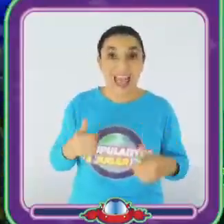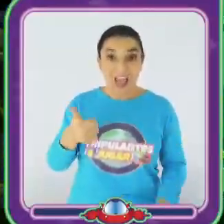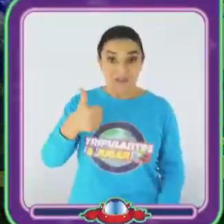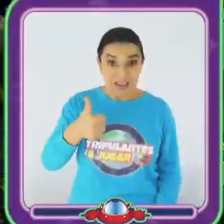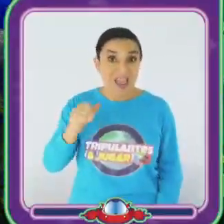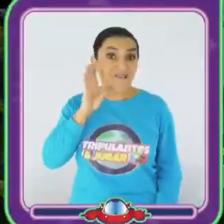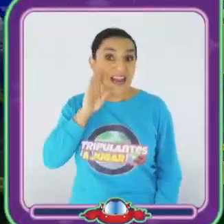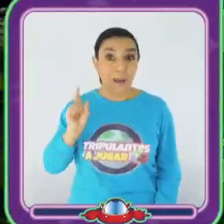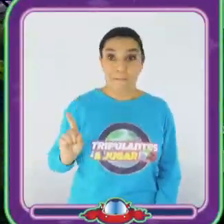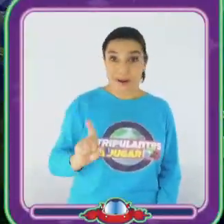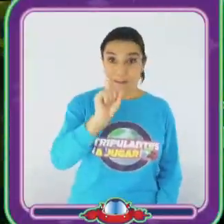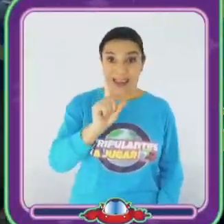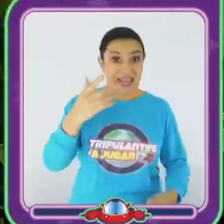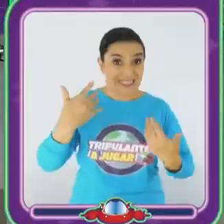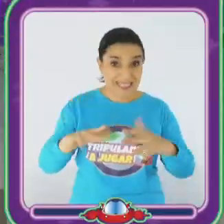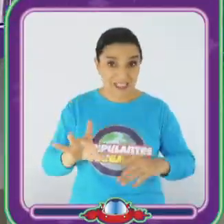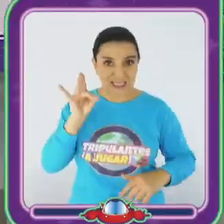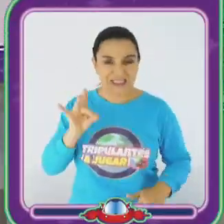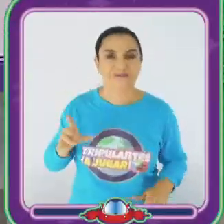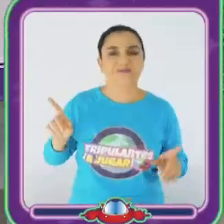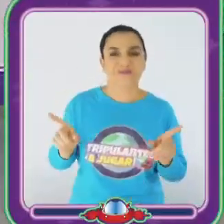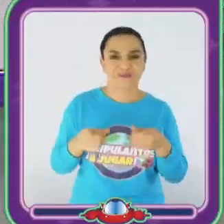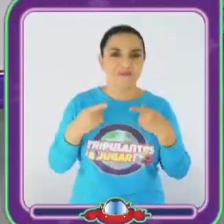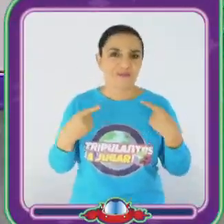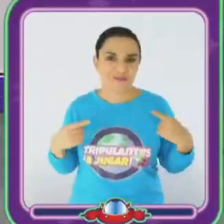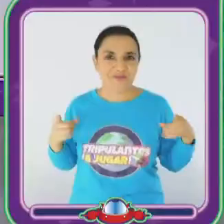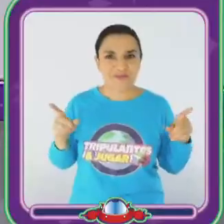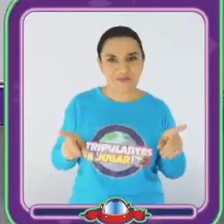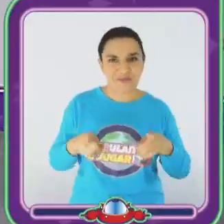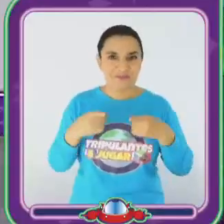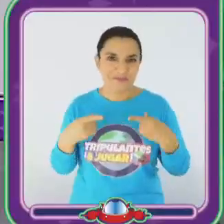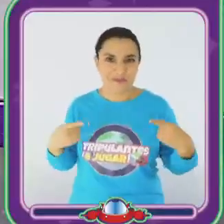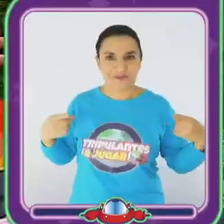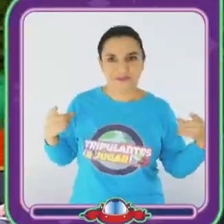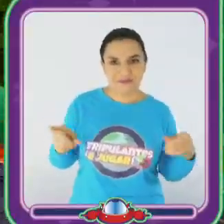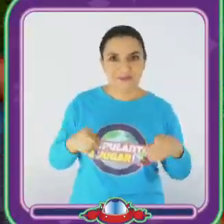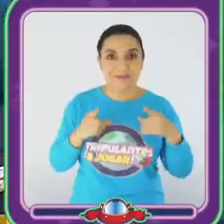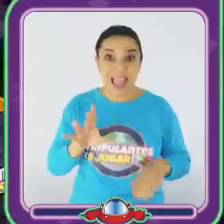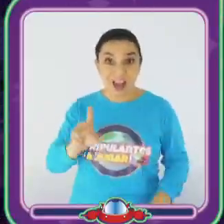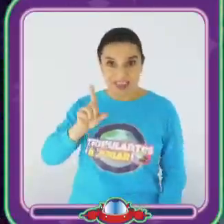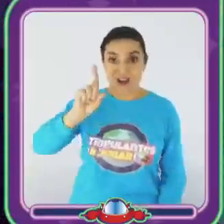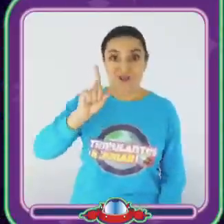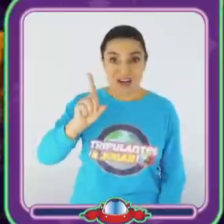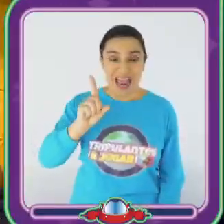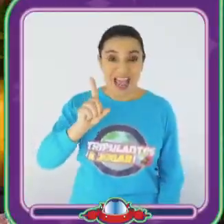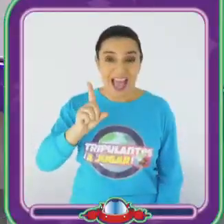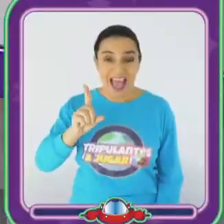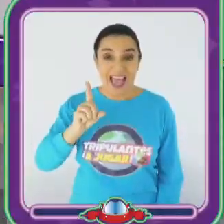¡Bien, Belén! ¡Tenemos la primera!